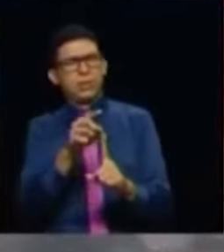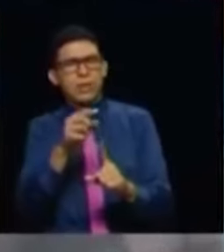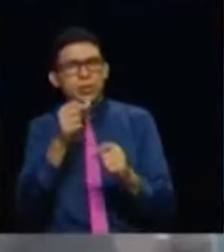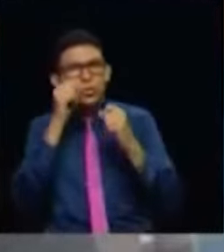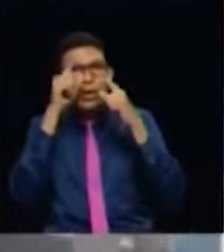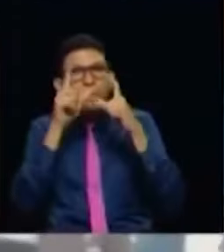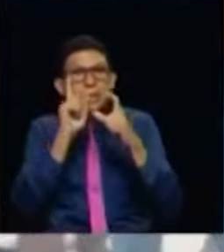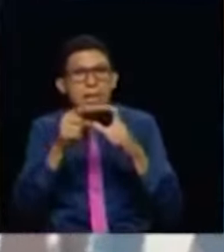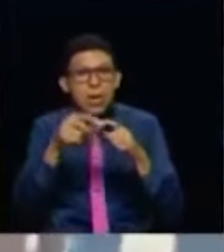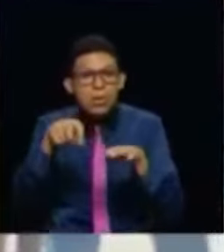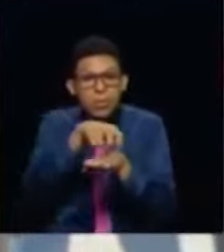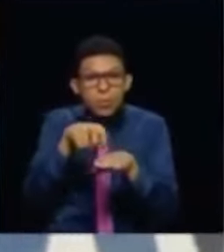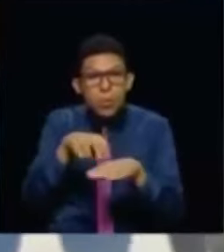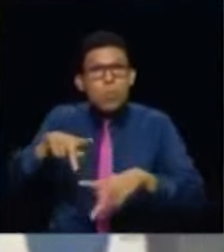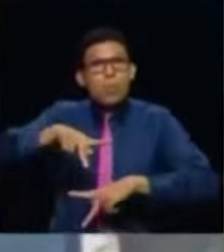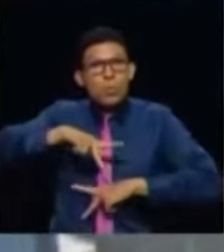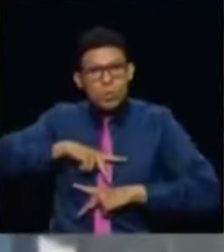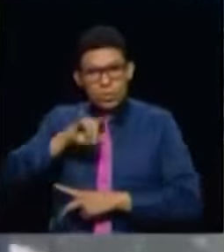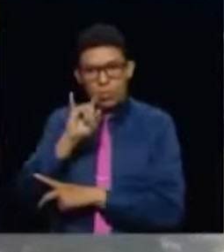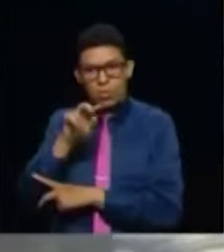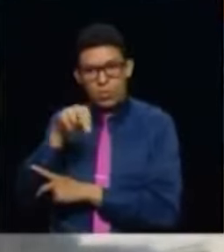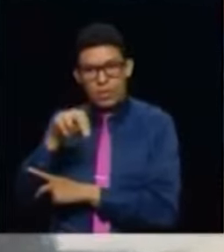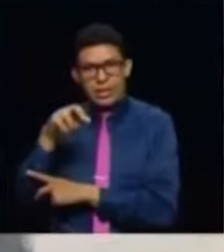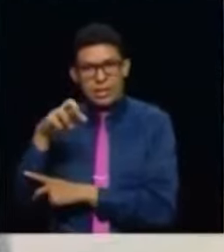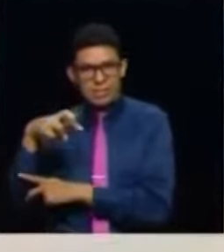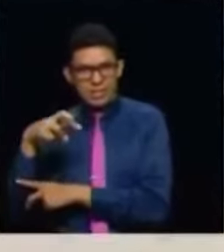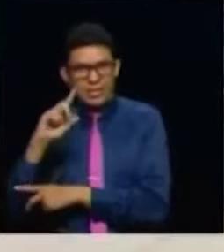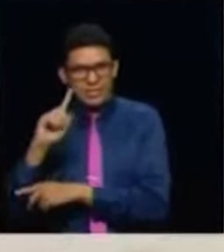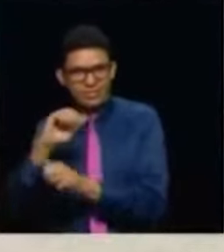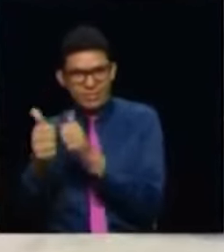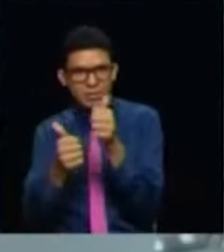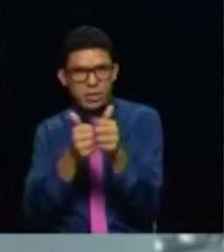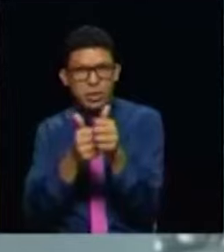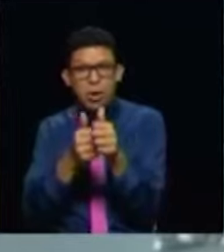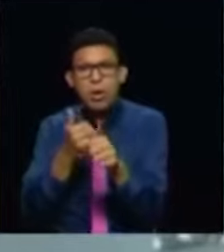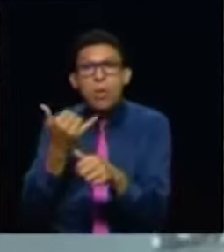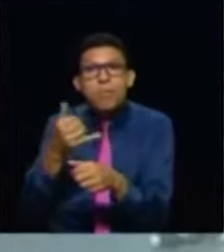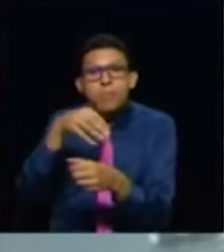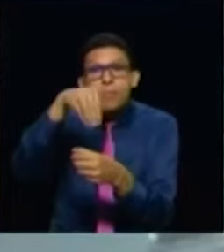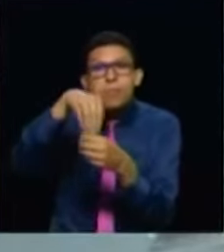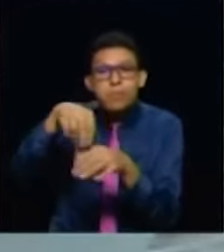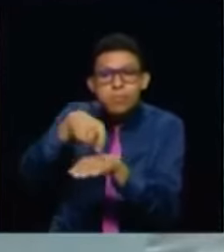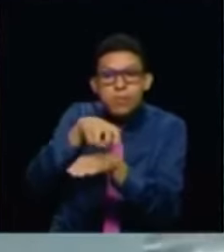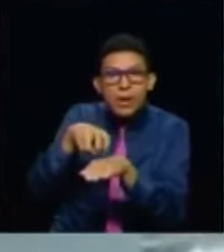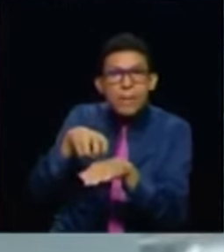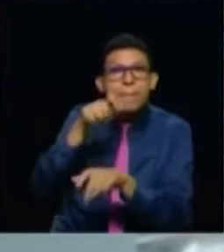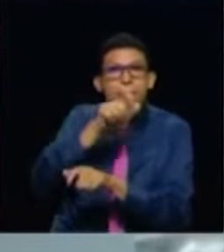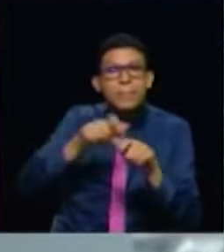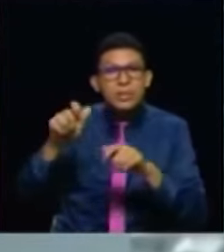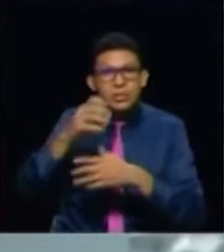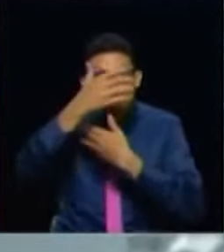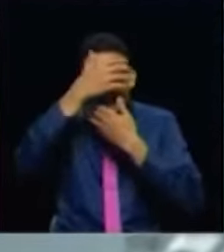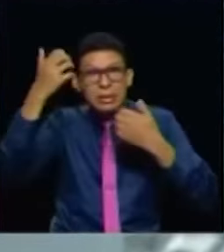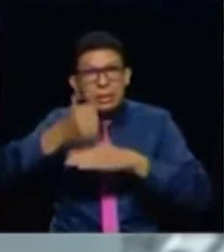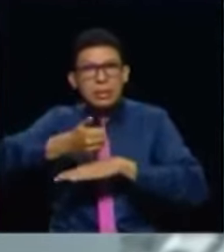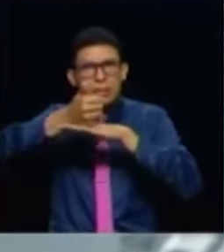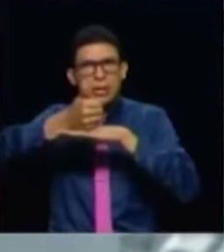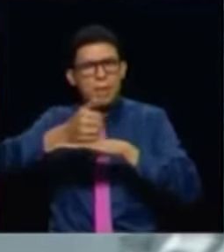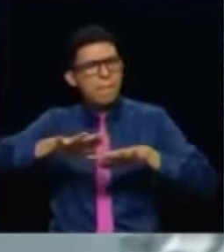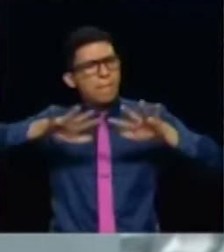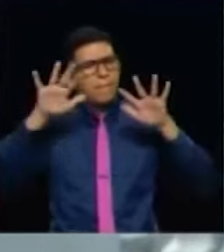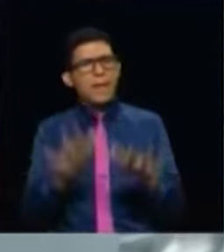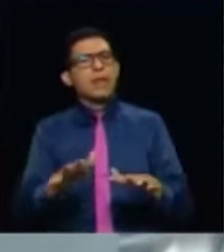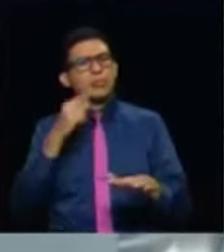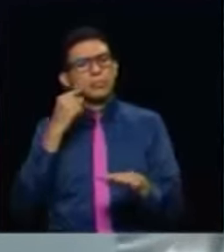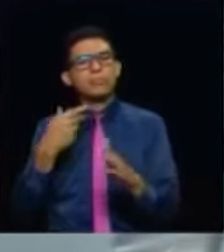Nacional de Protección se movilizaban cabecillas de las disidencias de las FARC. En ese lugar, las autoridades suspendieron el paso de la caravana y en las labores